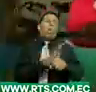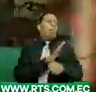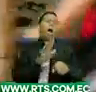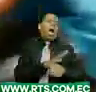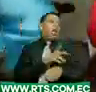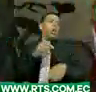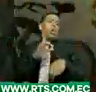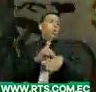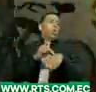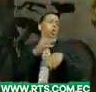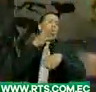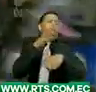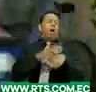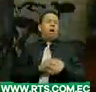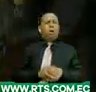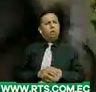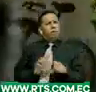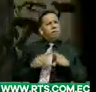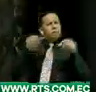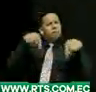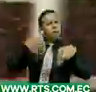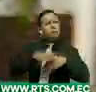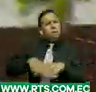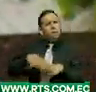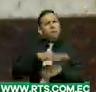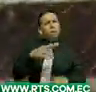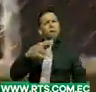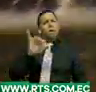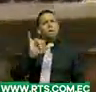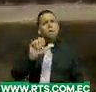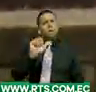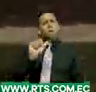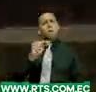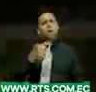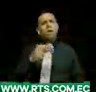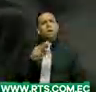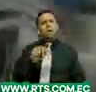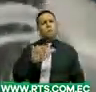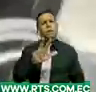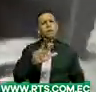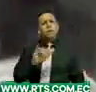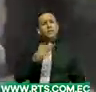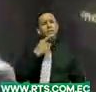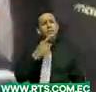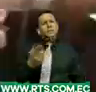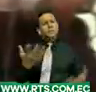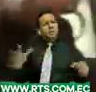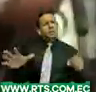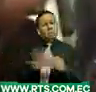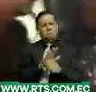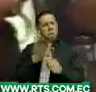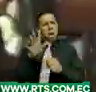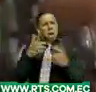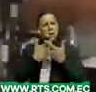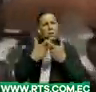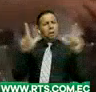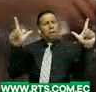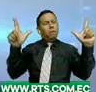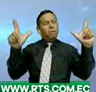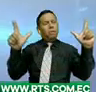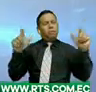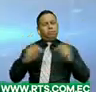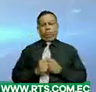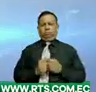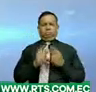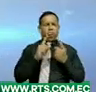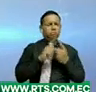de calificación de Yaguachi aseguran estar desocupados del 171. Y así constatamos que continúan las irregularidades en torno